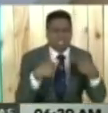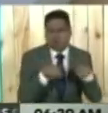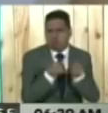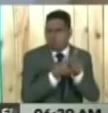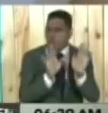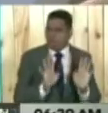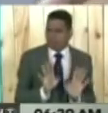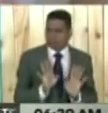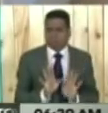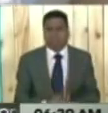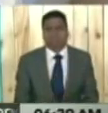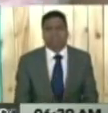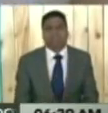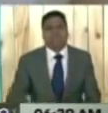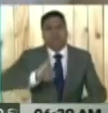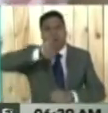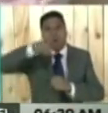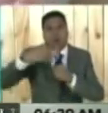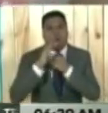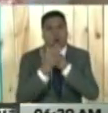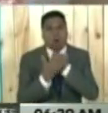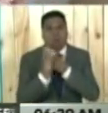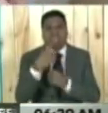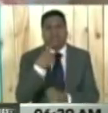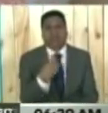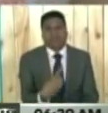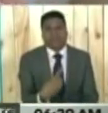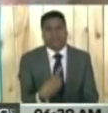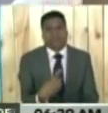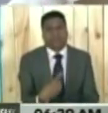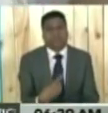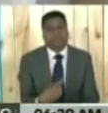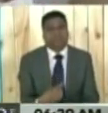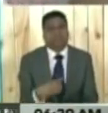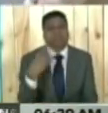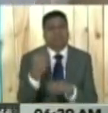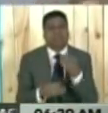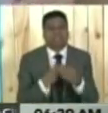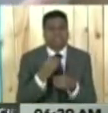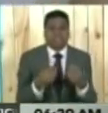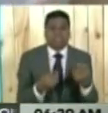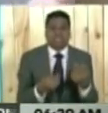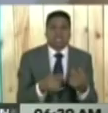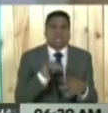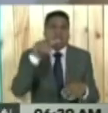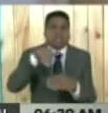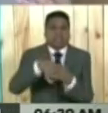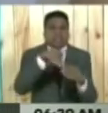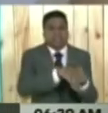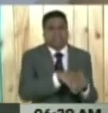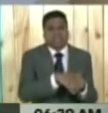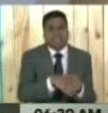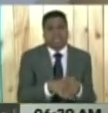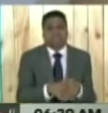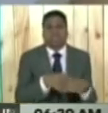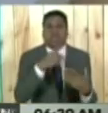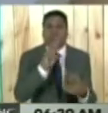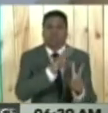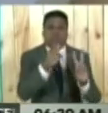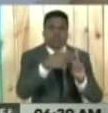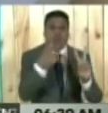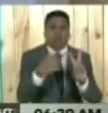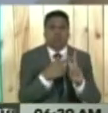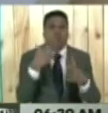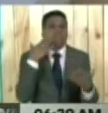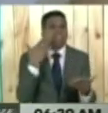Firmas, porque así lo dice la ley dice que para hacer un referéndum ambas partes tienen que tener testigos en esa